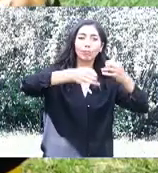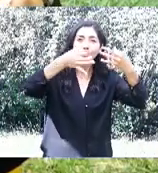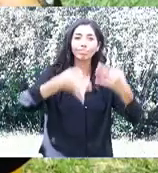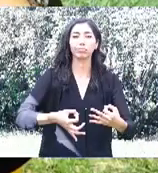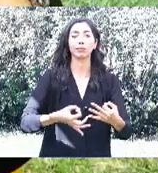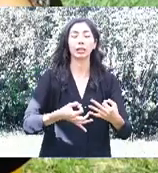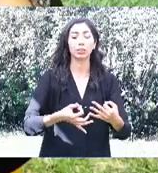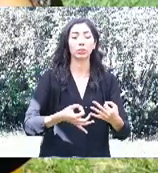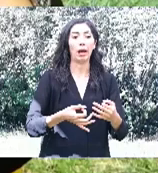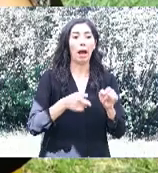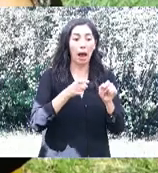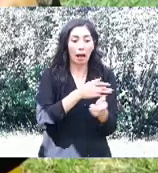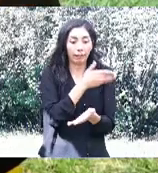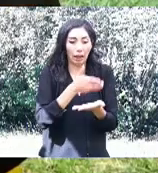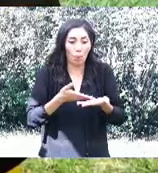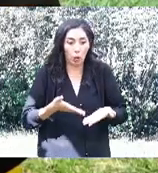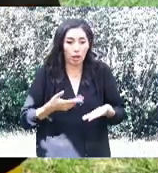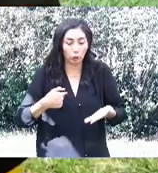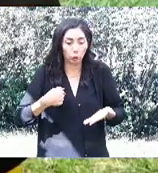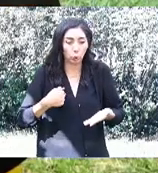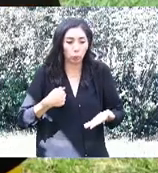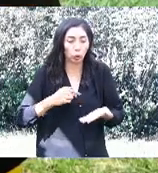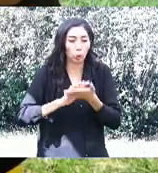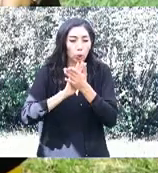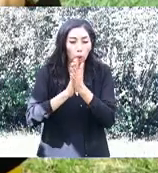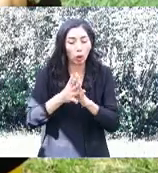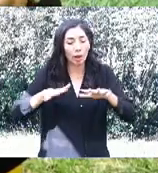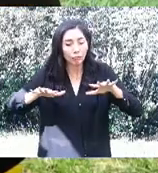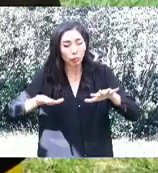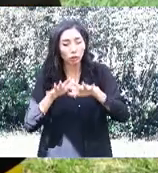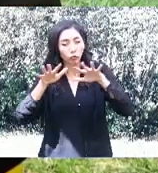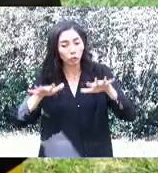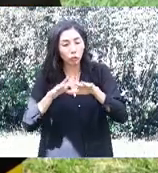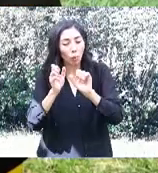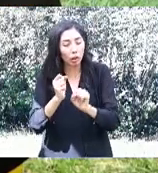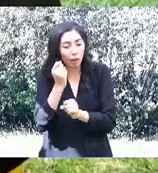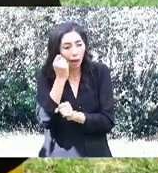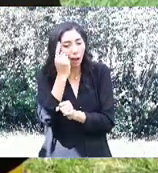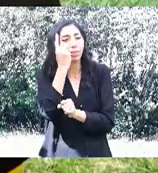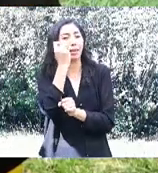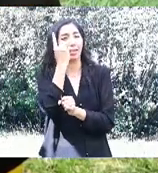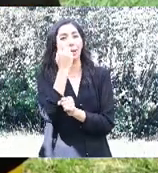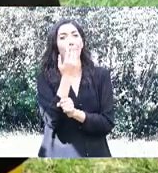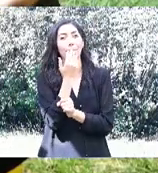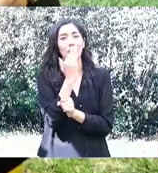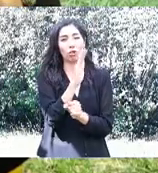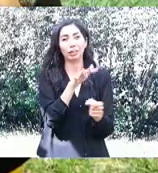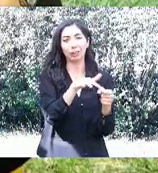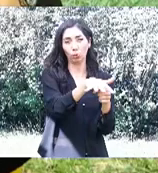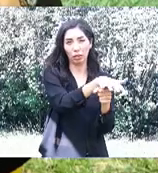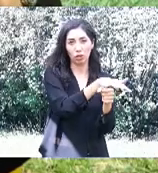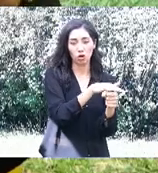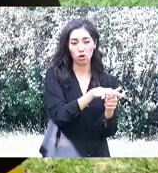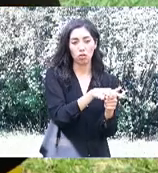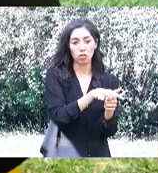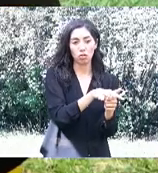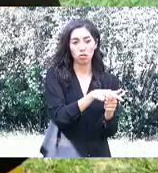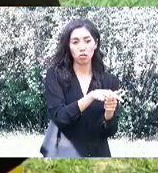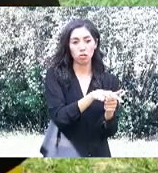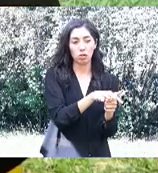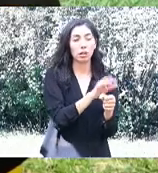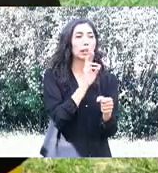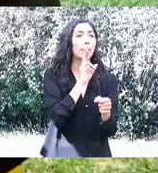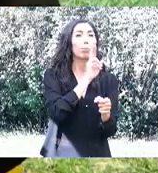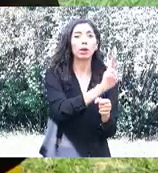momento hasta ahora casi todos mis recursos para poder entenderla mejor enfrentarla mejor y una de esas